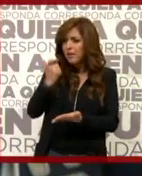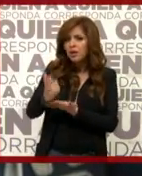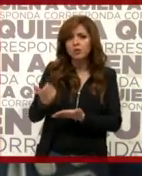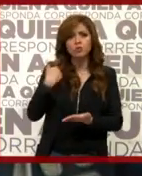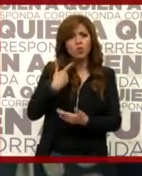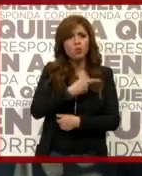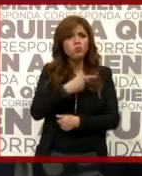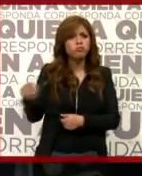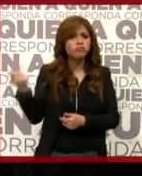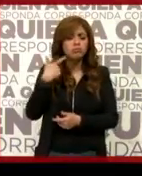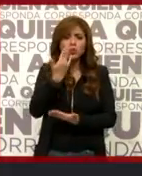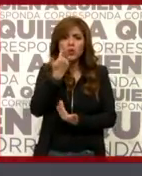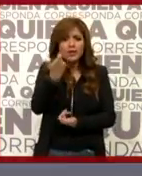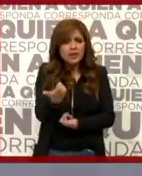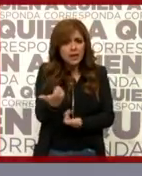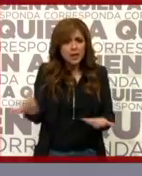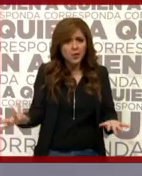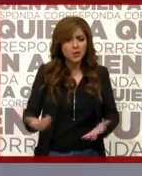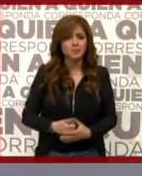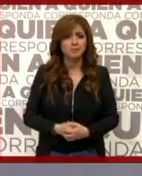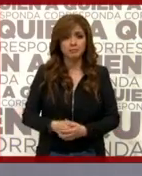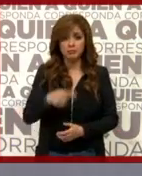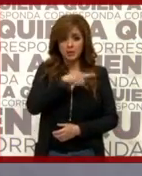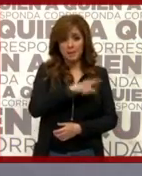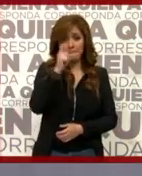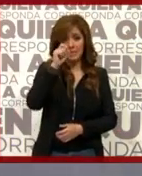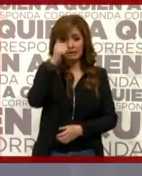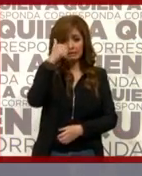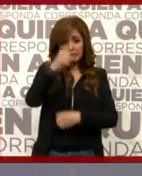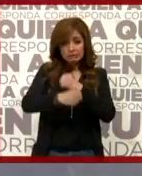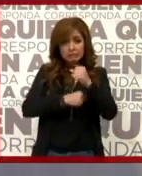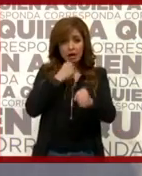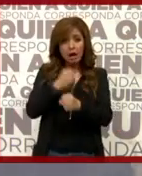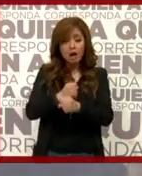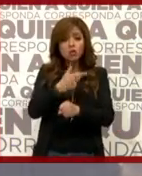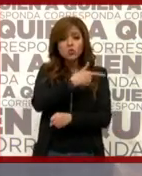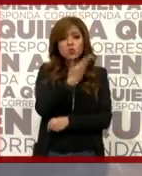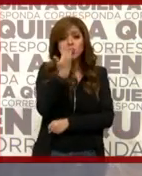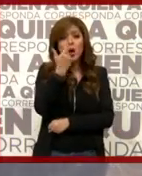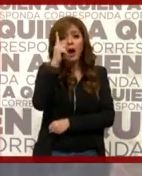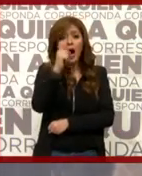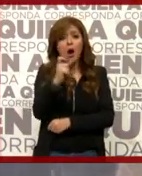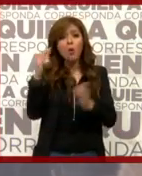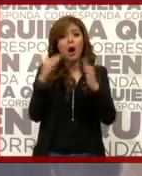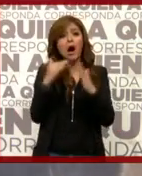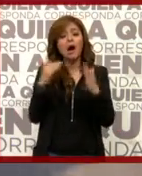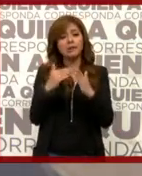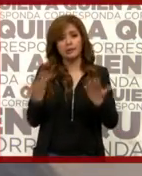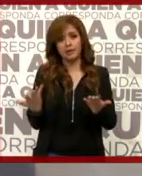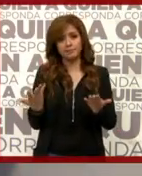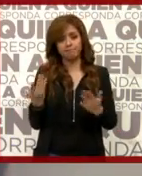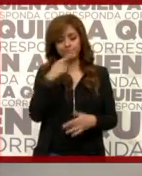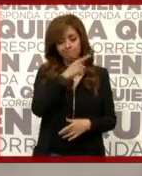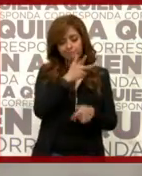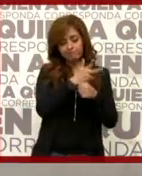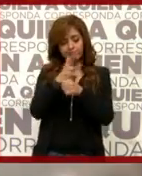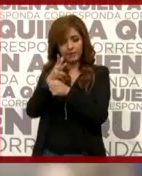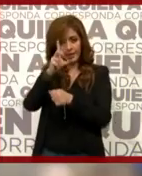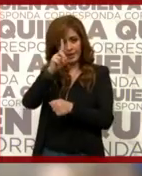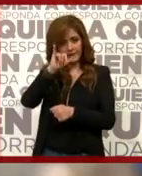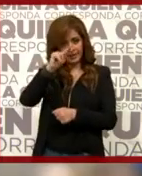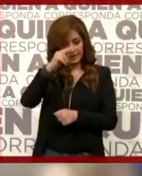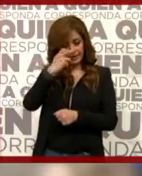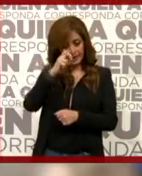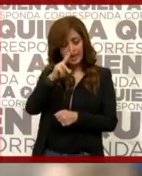podemos pagar esa cantidad de dinero son 26 años que no tiene agua potable en su hogar con imágenes de editar lópez